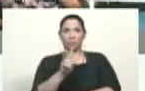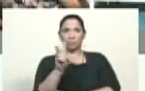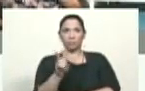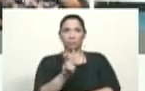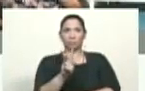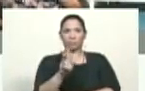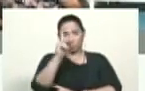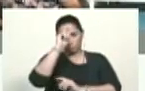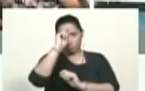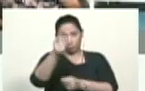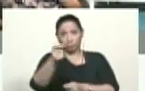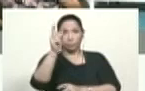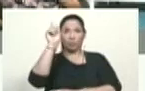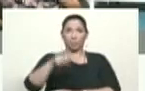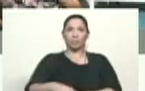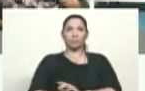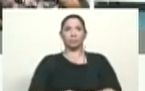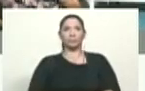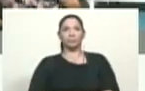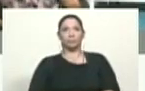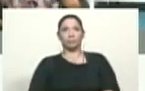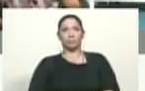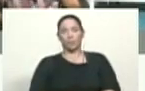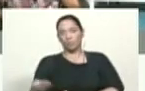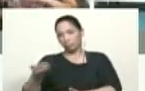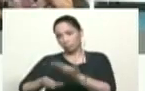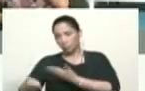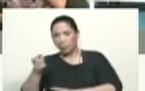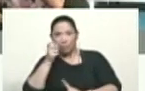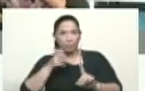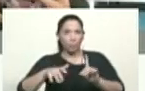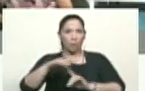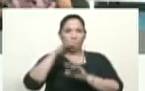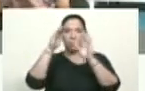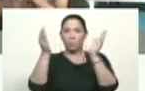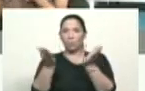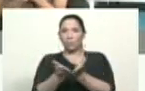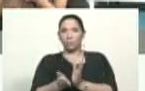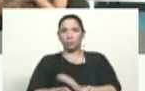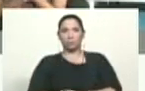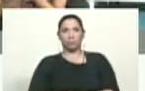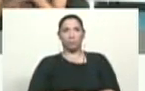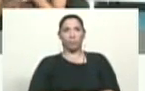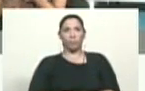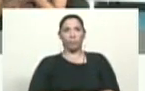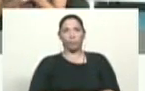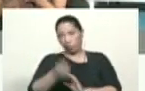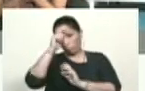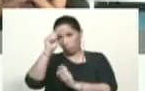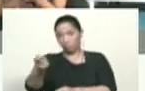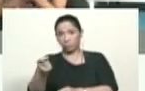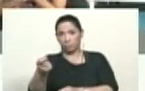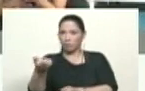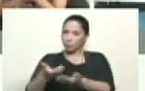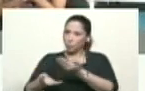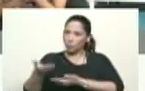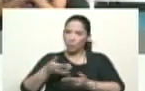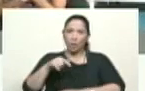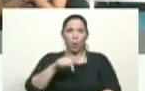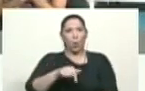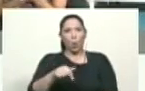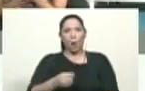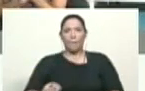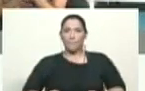es el reconocimiento también solidario de los pueblos del mundo. Es el reconocimiento solidario de quienes hoy se